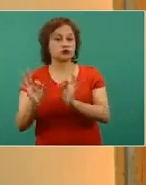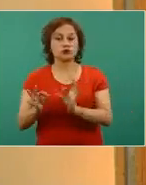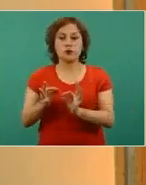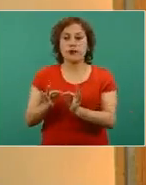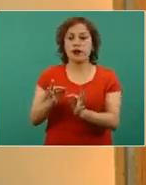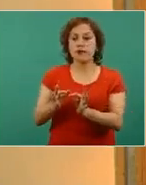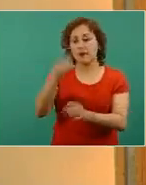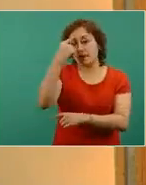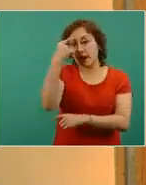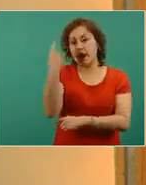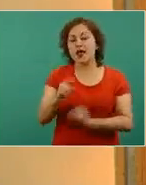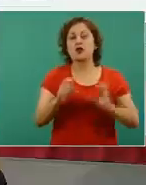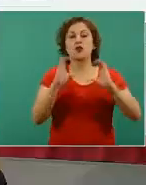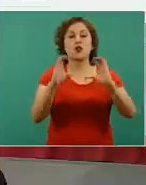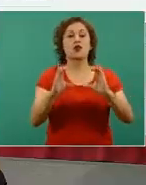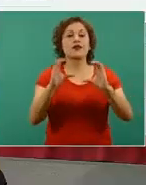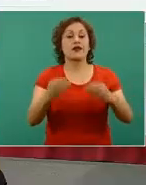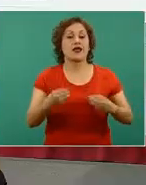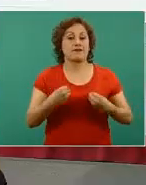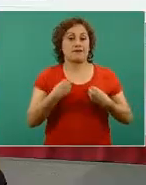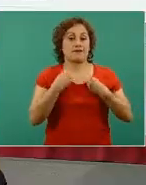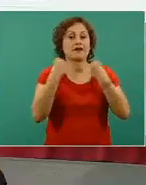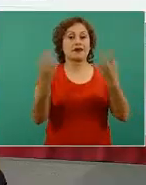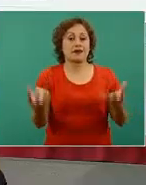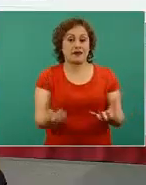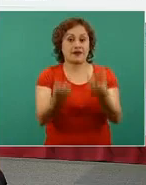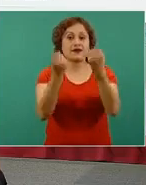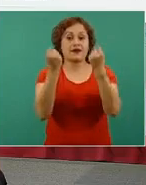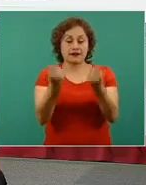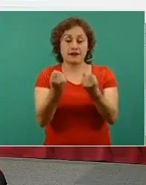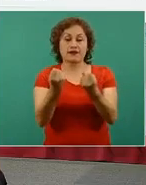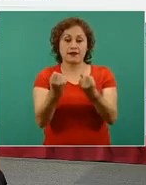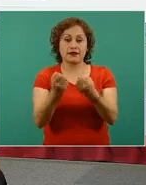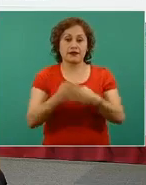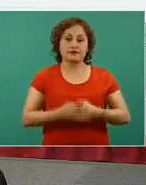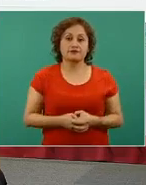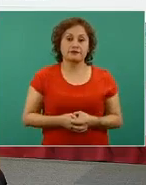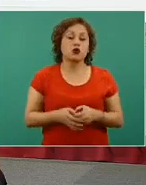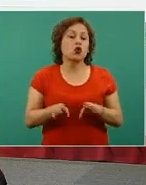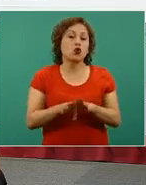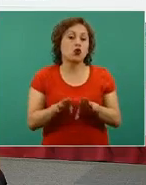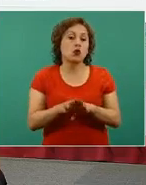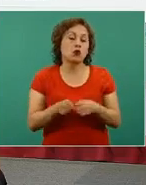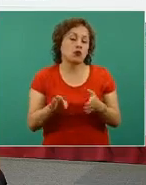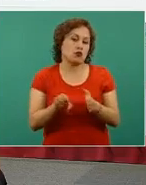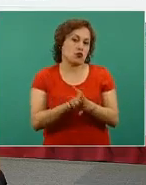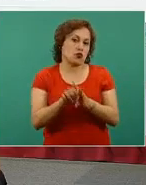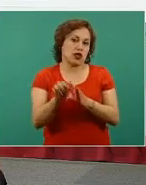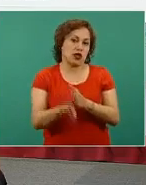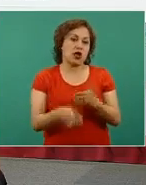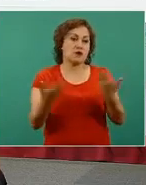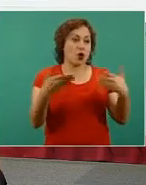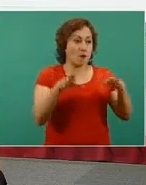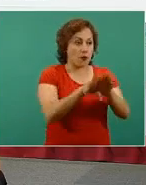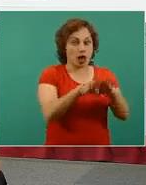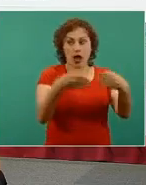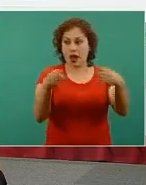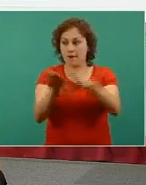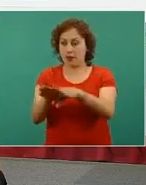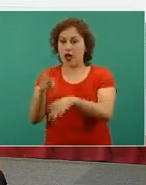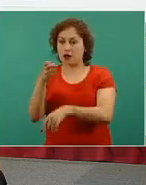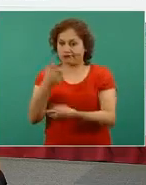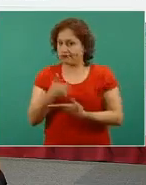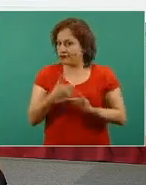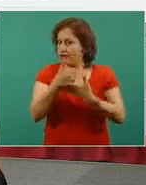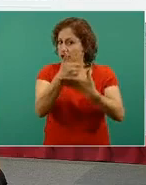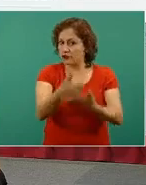la salud y la vida de manera directa por la vía de las medidas de mitigación, como es el cierre de los espacios públicos, pero